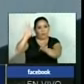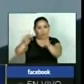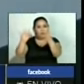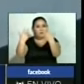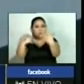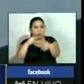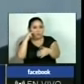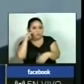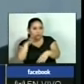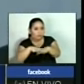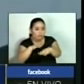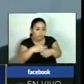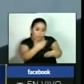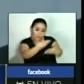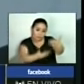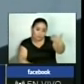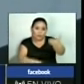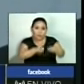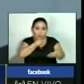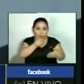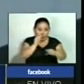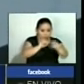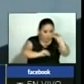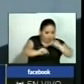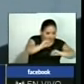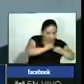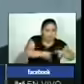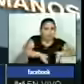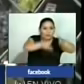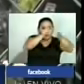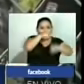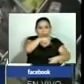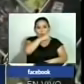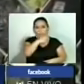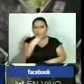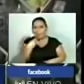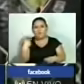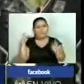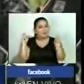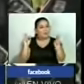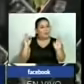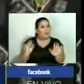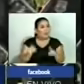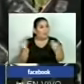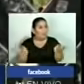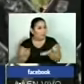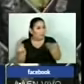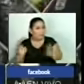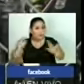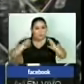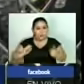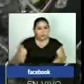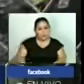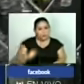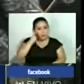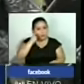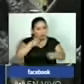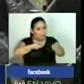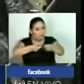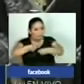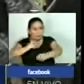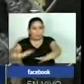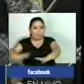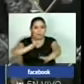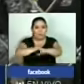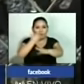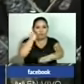ya tiene un nuevo informe que redactó la Procuraduría de Derechos Humanos respecto a cómo el gobierno maneje el plan para contener la